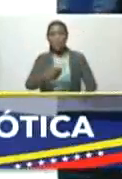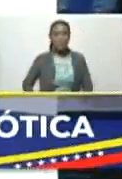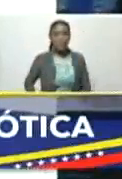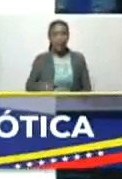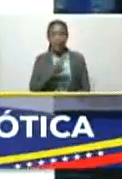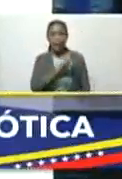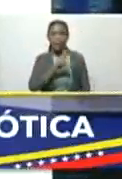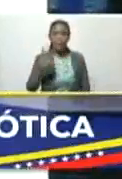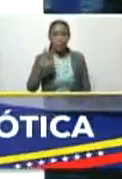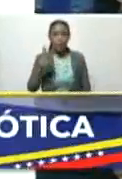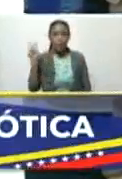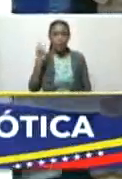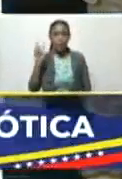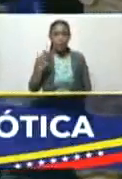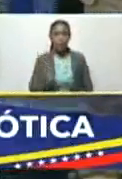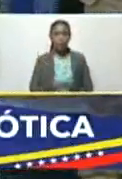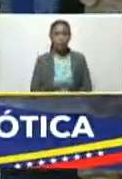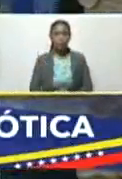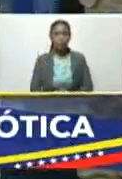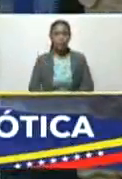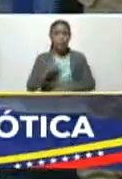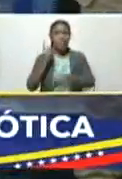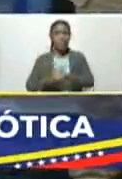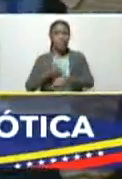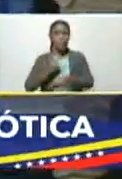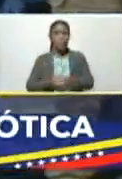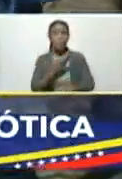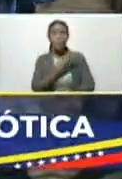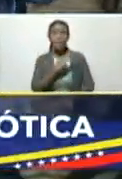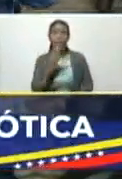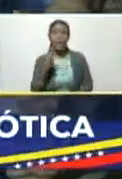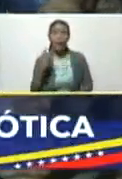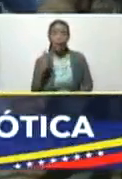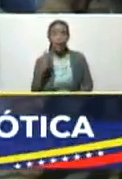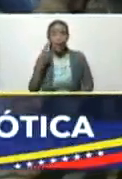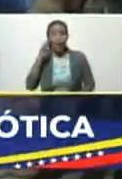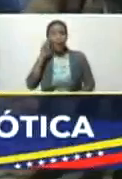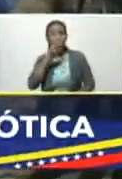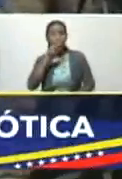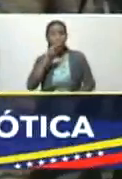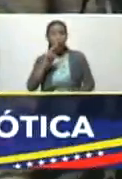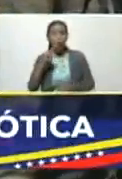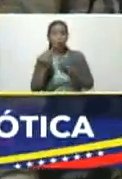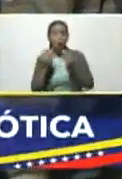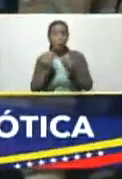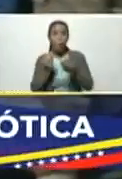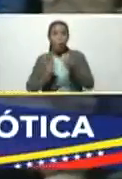República. La era bicentenaria que vio surgir